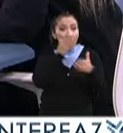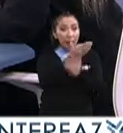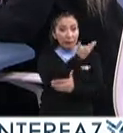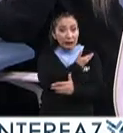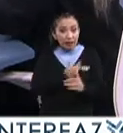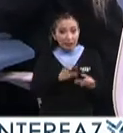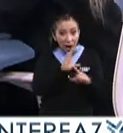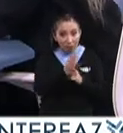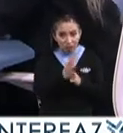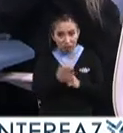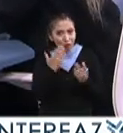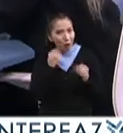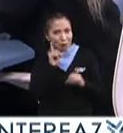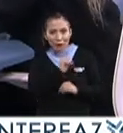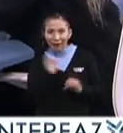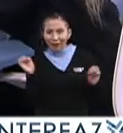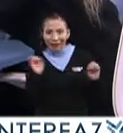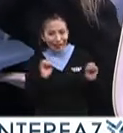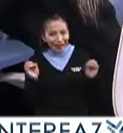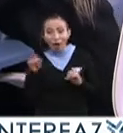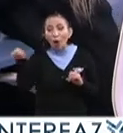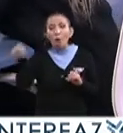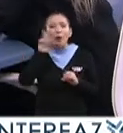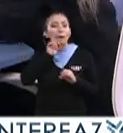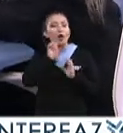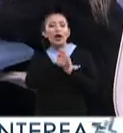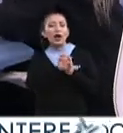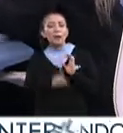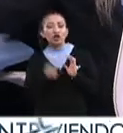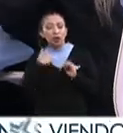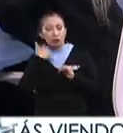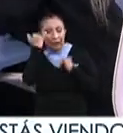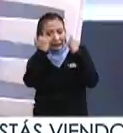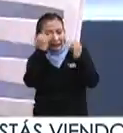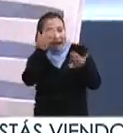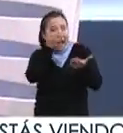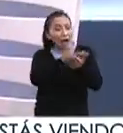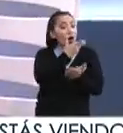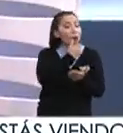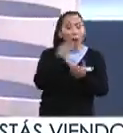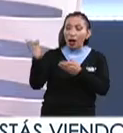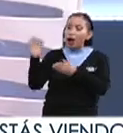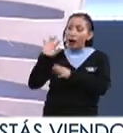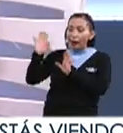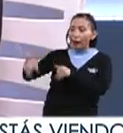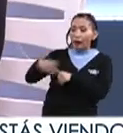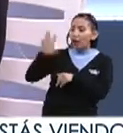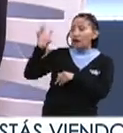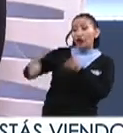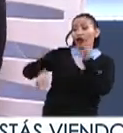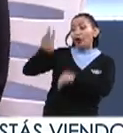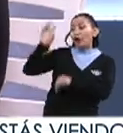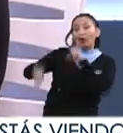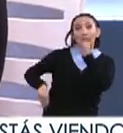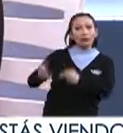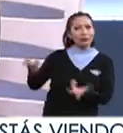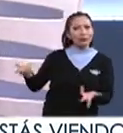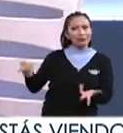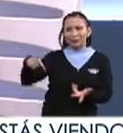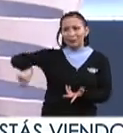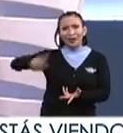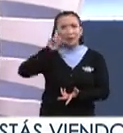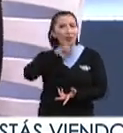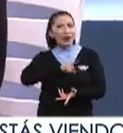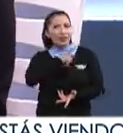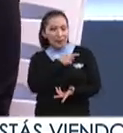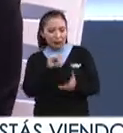las comisiones. Cuando ellas quieren impulsar sus políticas, son ellos las que le vetan la capacidad de, porque ellas tienen